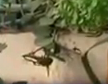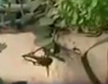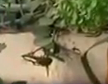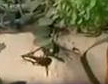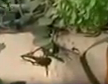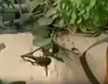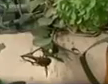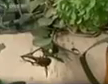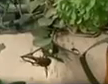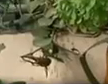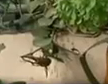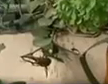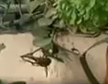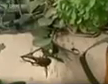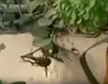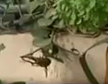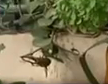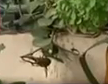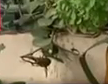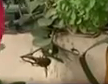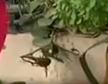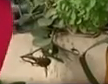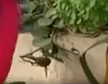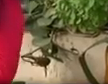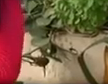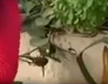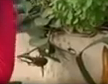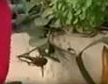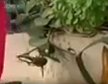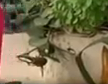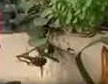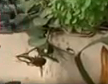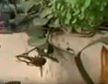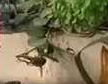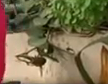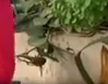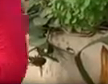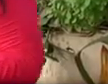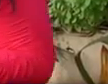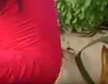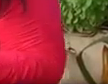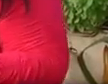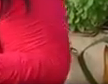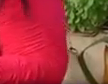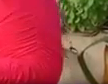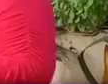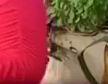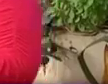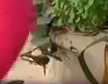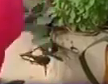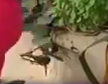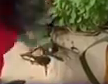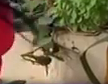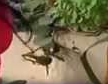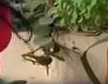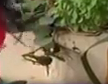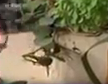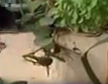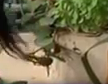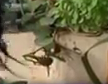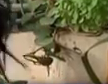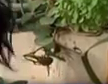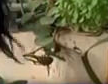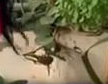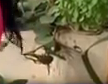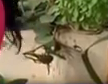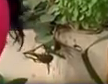llevar al médico. No, Yovali, mira, no estoy enfermo. Me duele aquí. ¿Dónde? ¿El corazón? Sí.